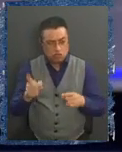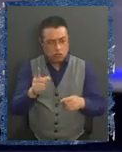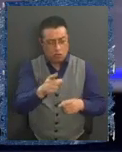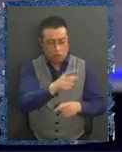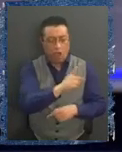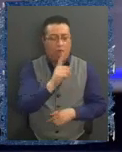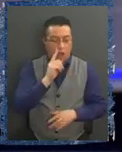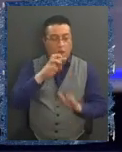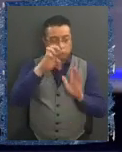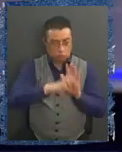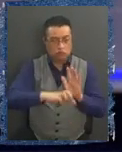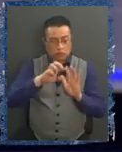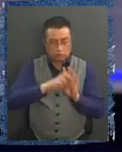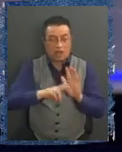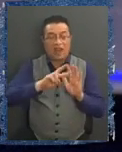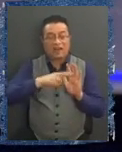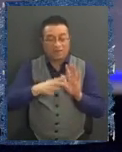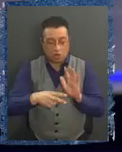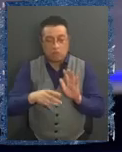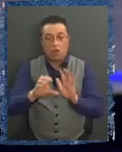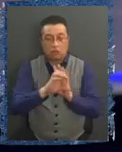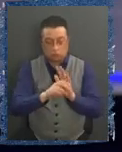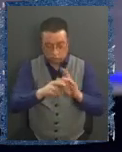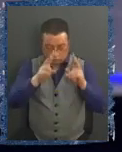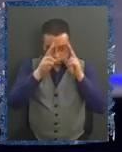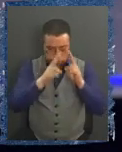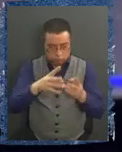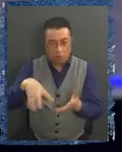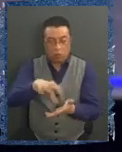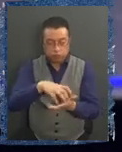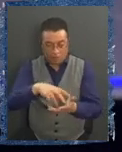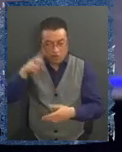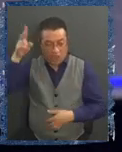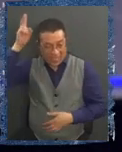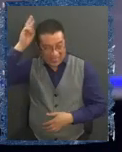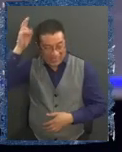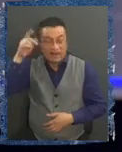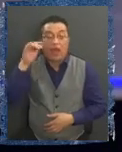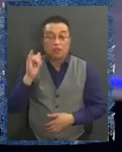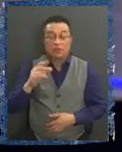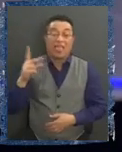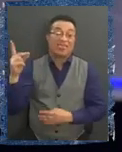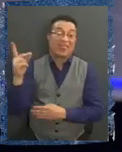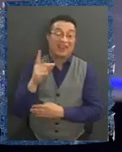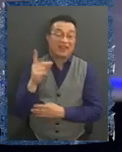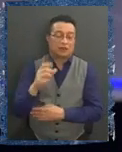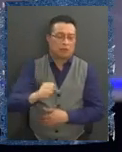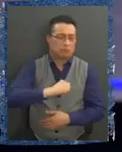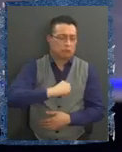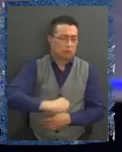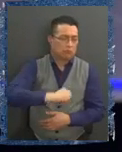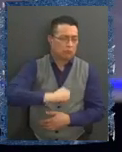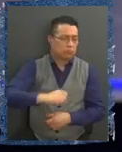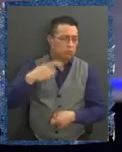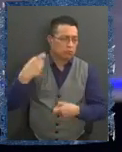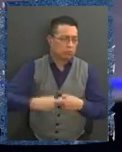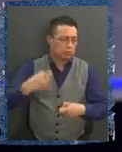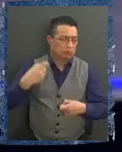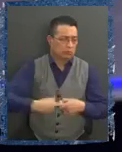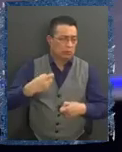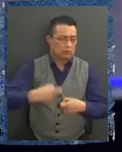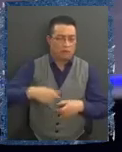de reforma constitucional para darle reconocimiento a los pueblos indígenas y la derecha se negó sistemáticamente a dar sus votos para